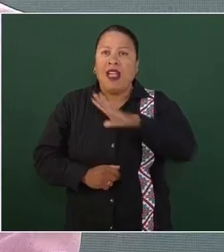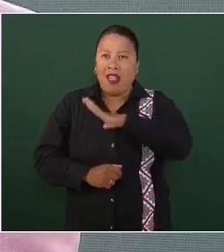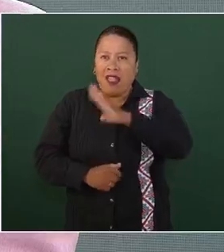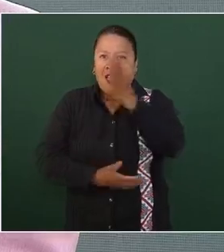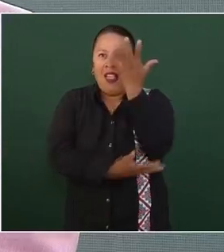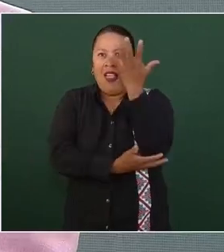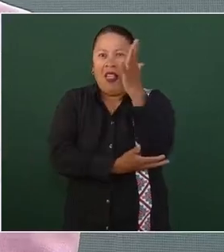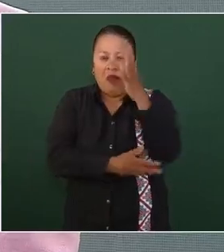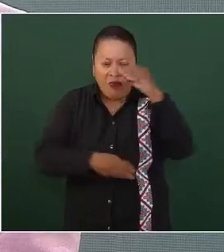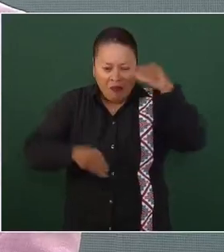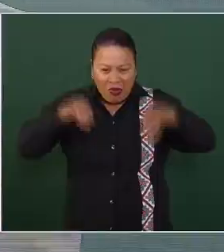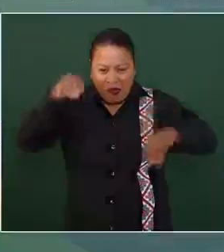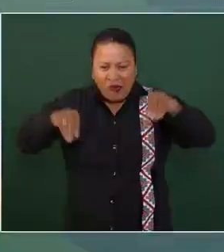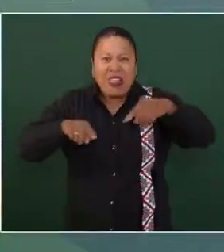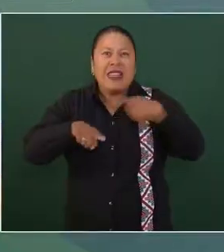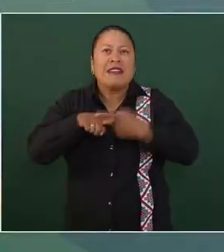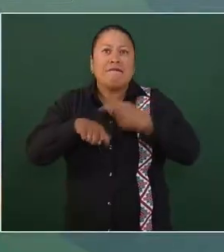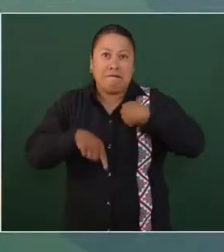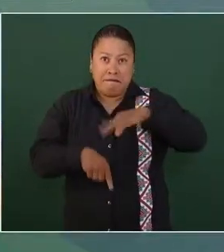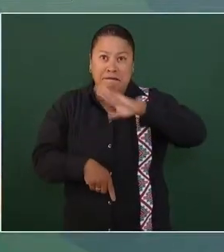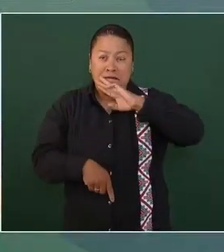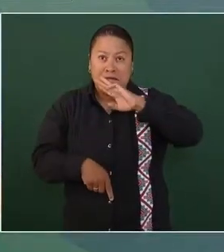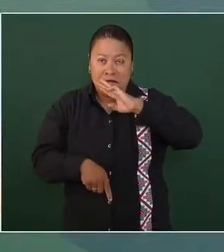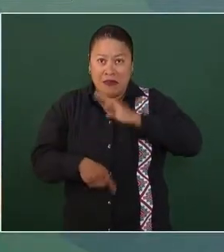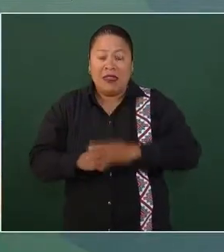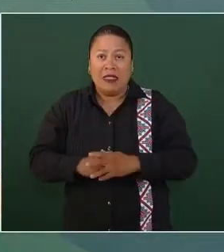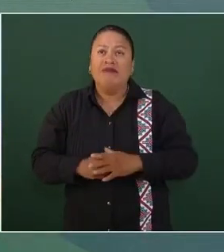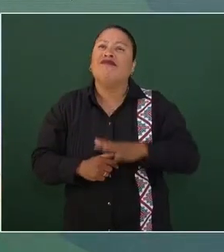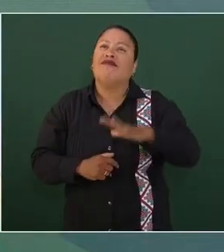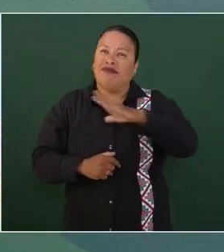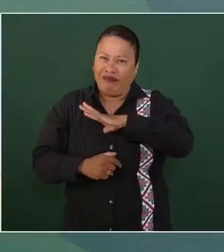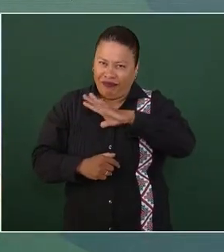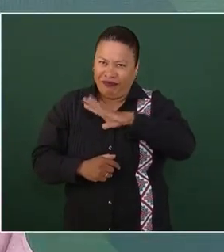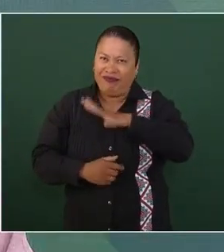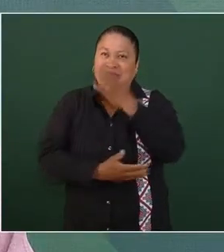mi madre entonces tiene árboles